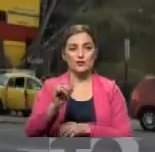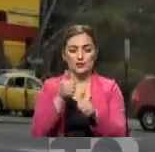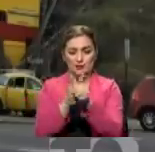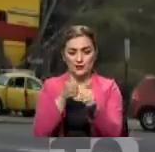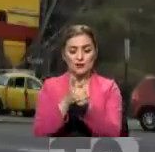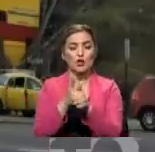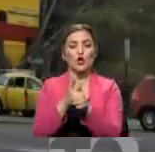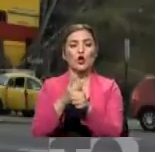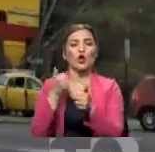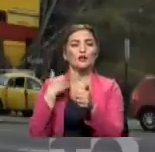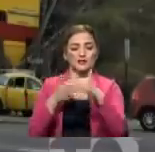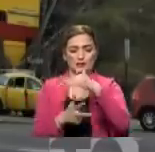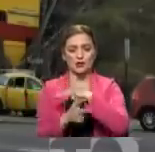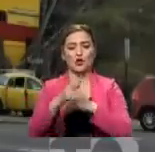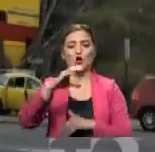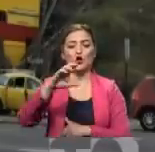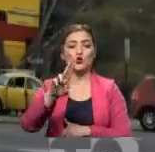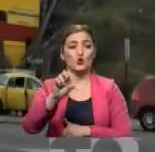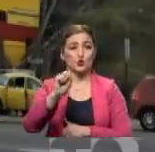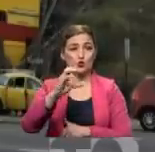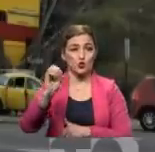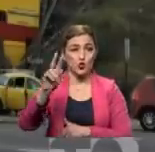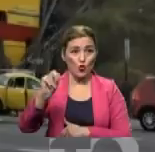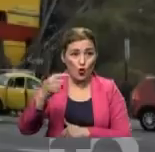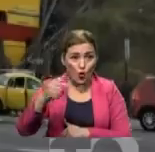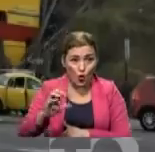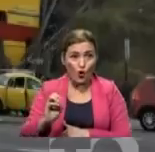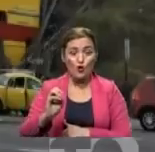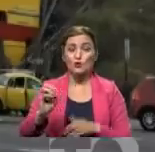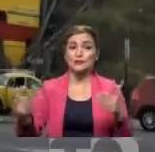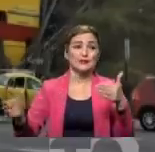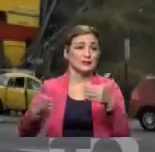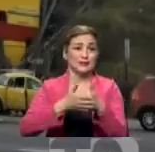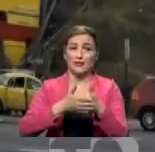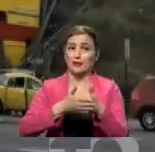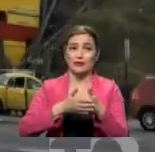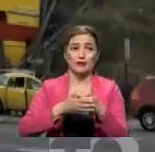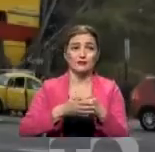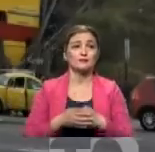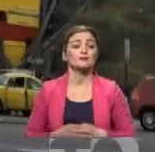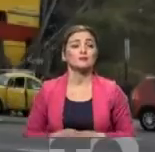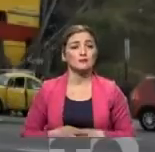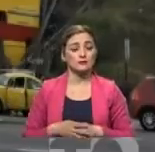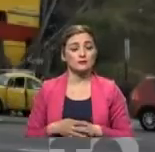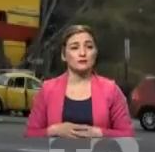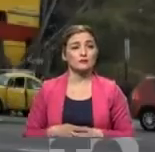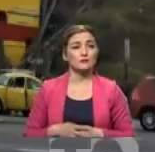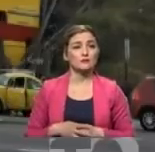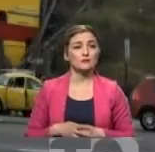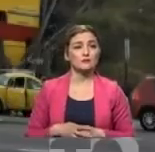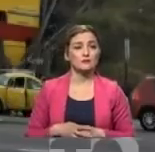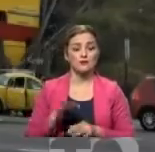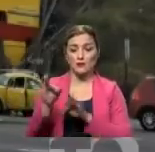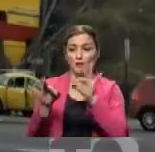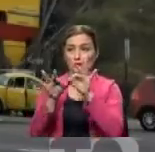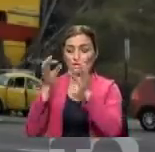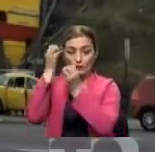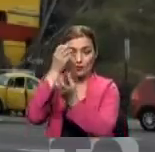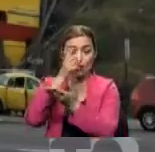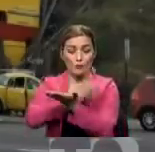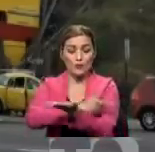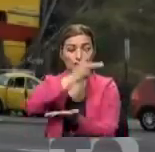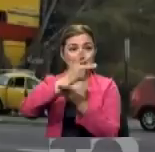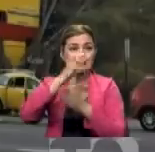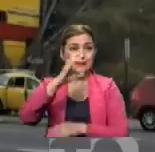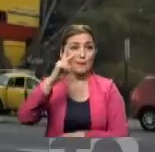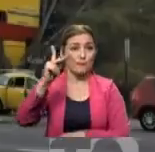del estacionamiento de Cuscungo. Acaban de cerrar en este momento la autopista General Rumiñahui. Y también nos ha informado desde la prefectura de Pichincha